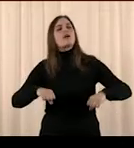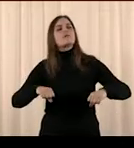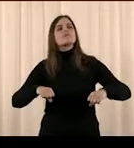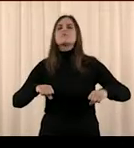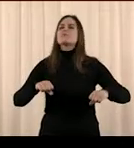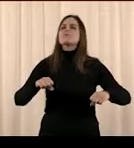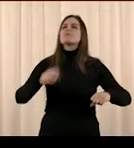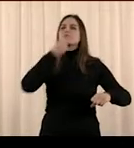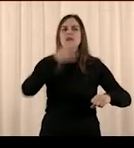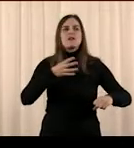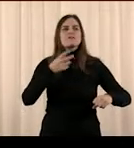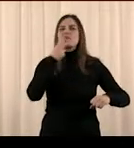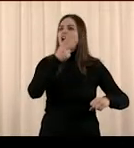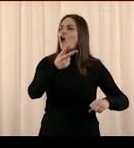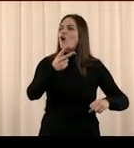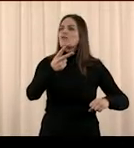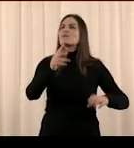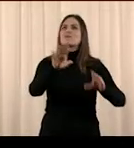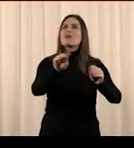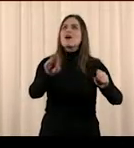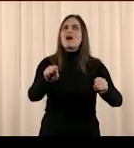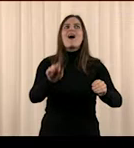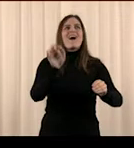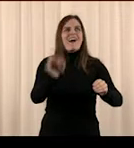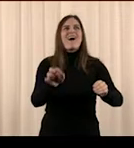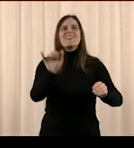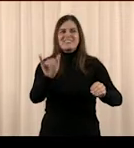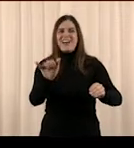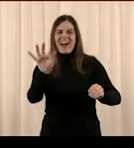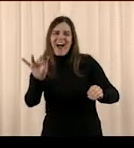está bien, lo veo. Ah, sí, sí, está aquí.